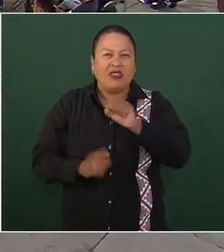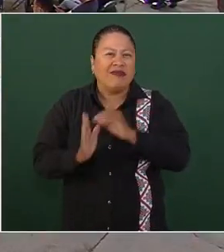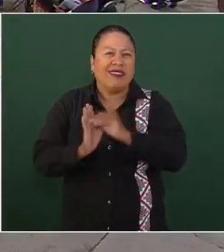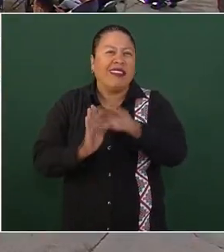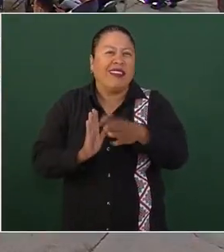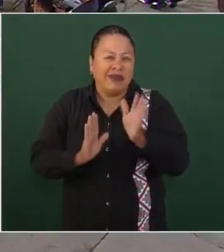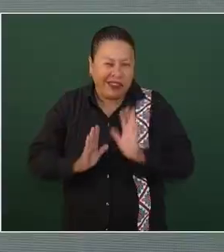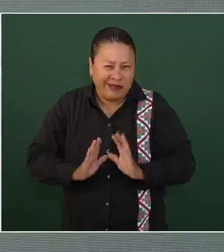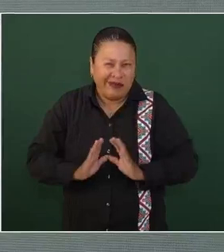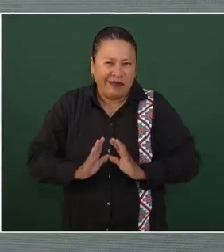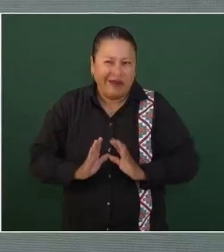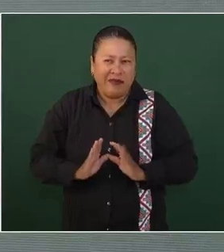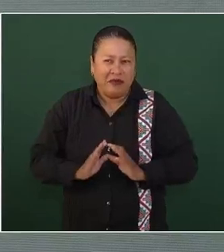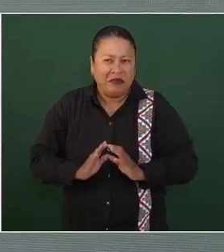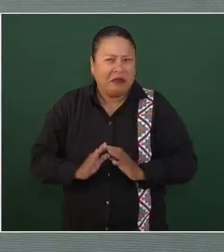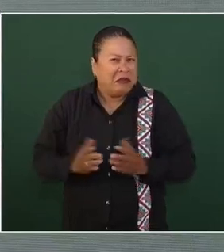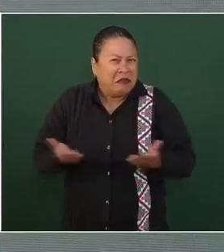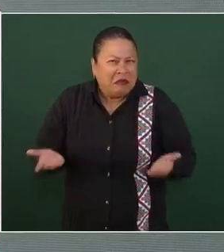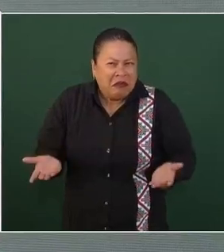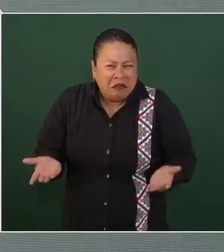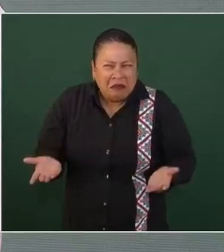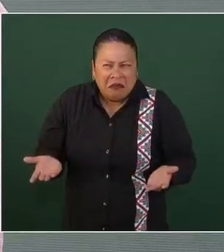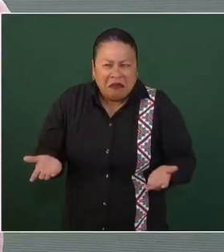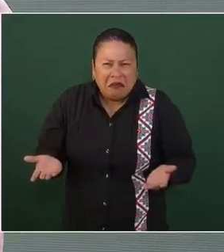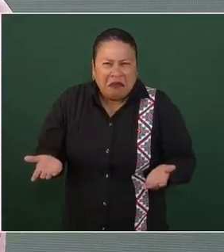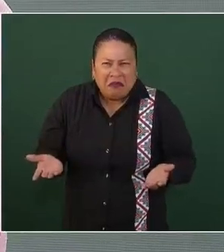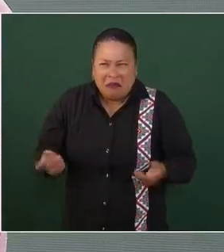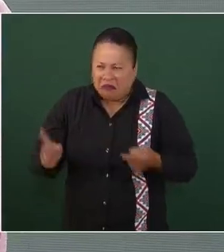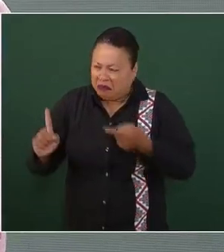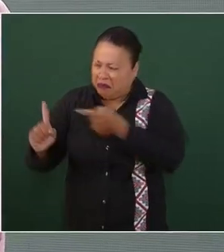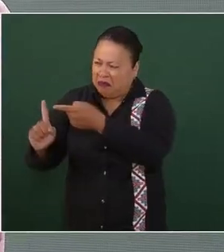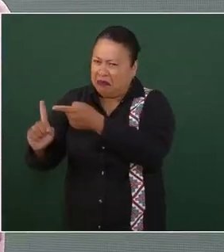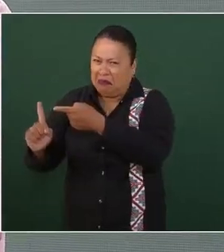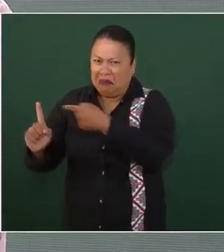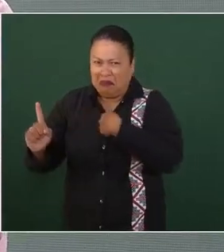¿qué tiene que ver Jesús?